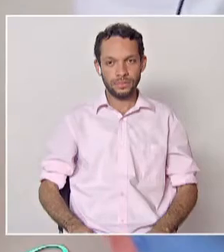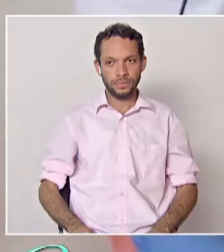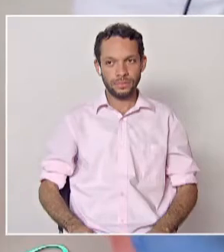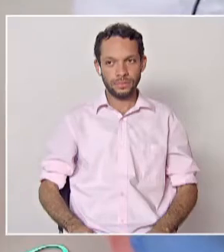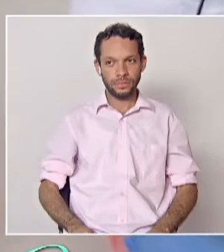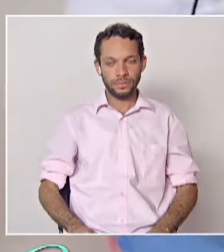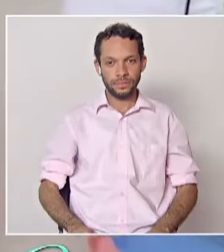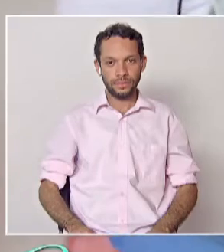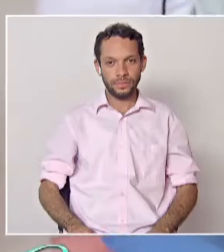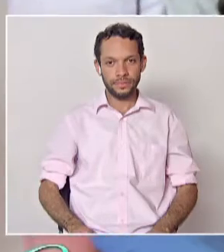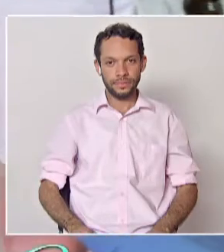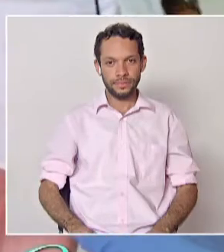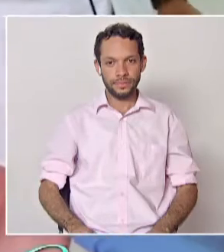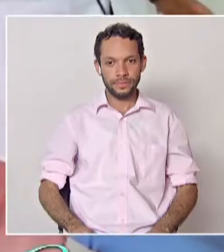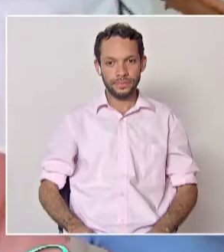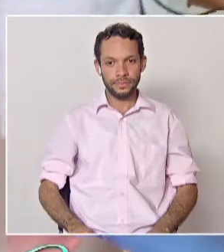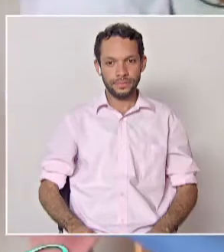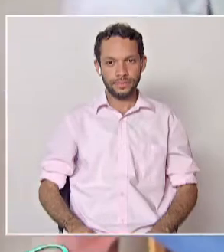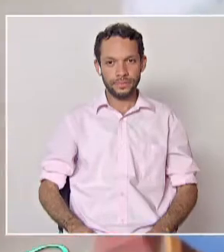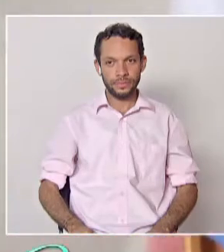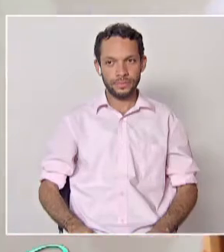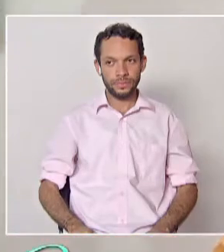Muy bien, hacemos lo mismo en el otro lado.